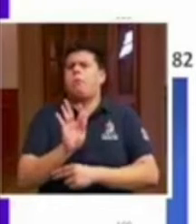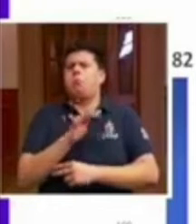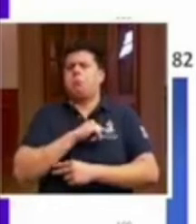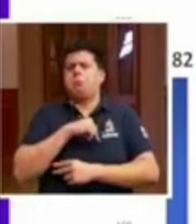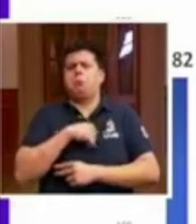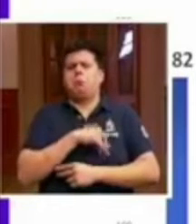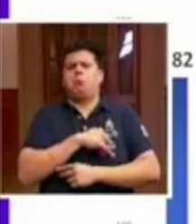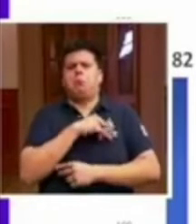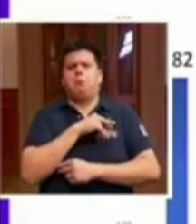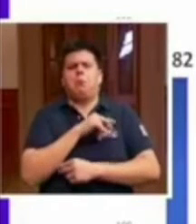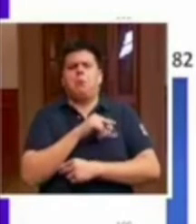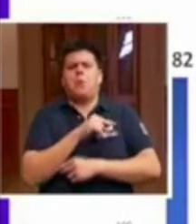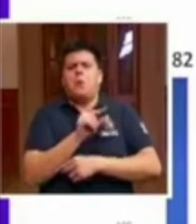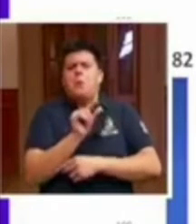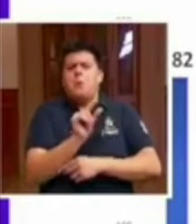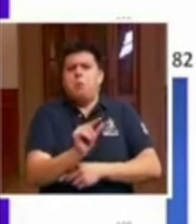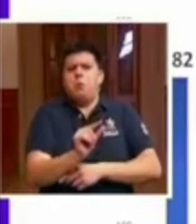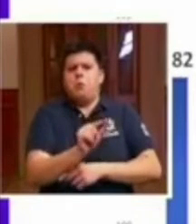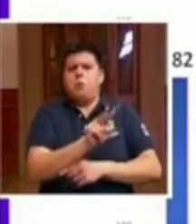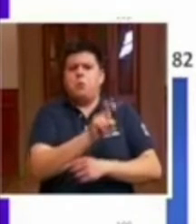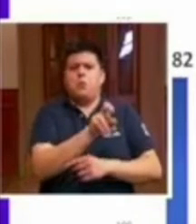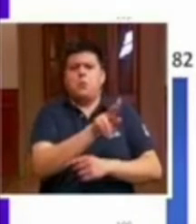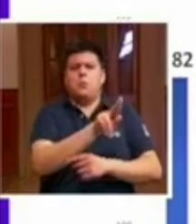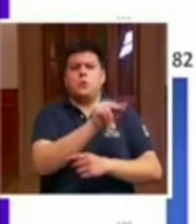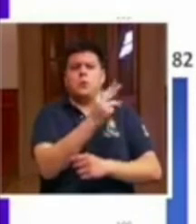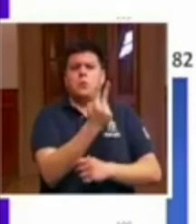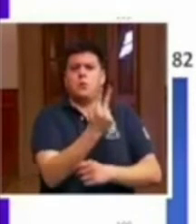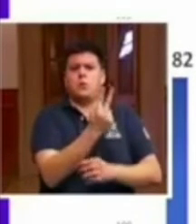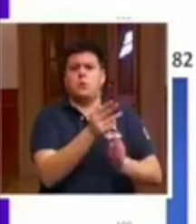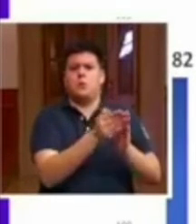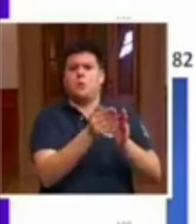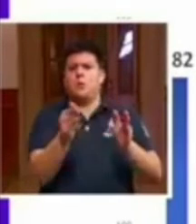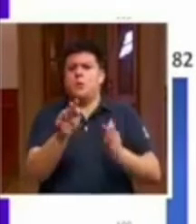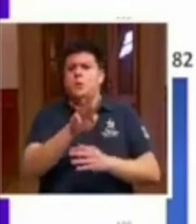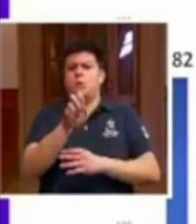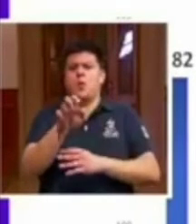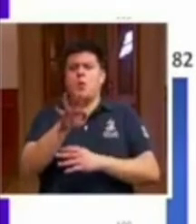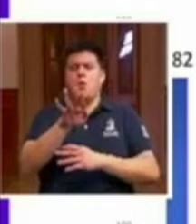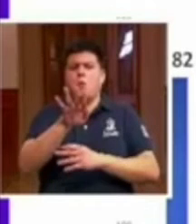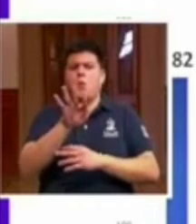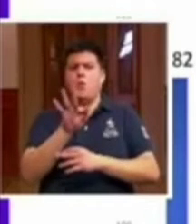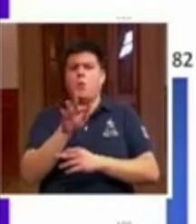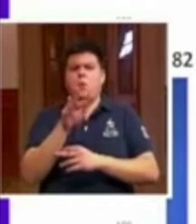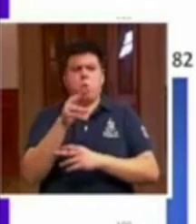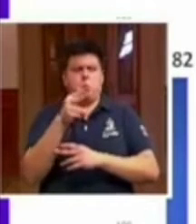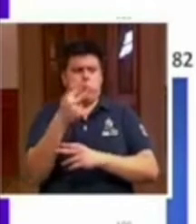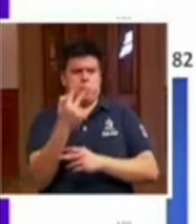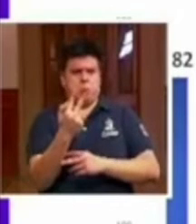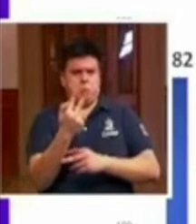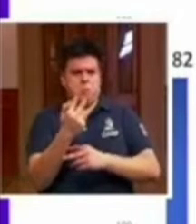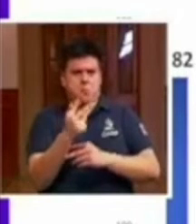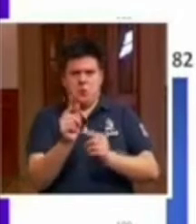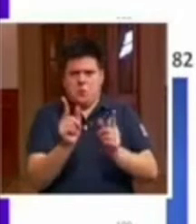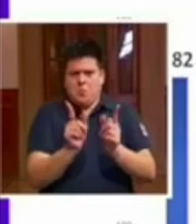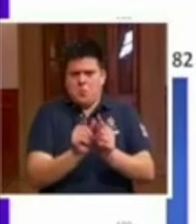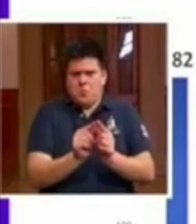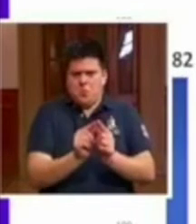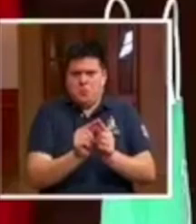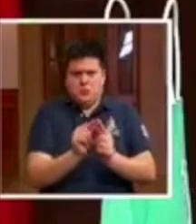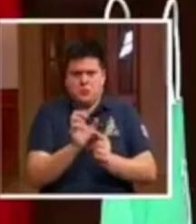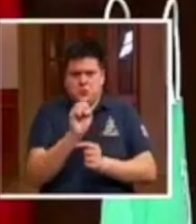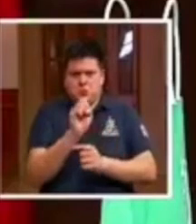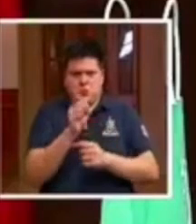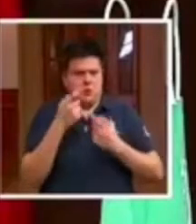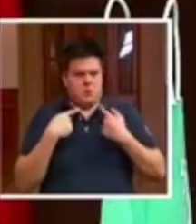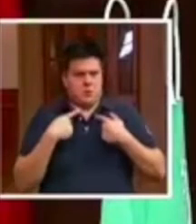poco de 282 a 342 podrían decir bueno son 60 pacientes solo que estos 60